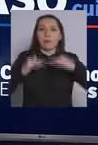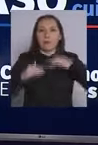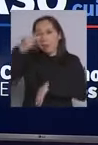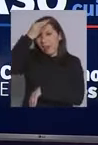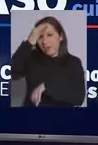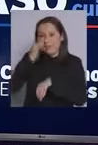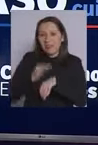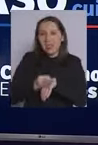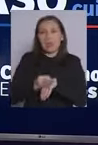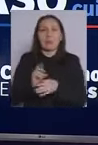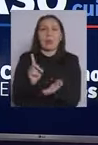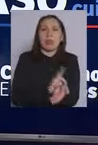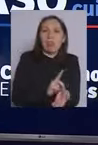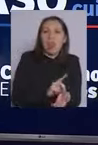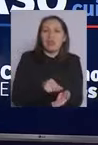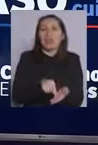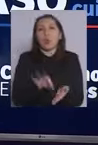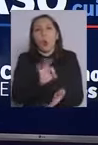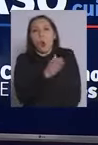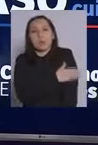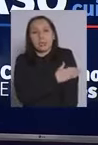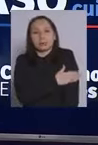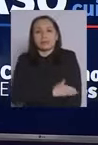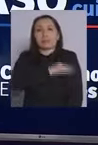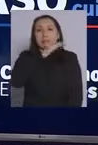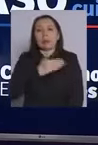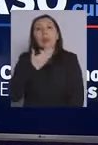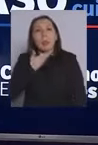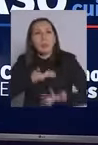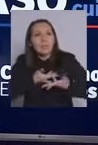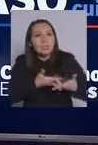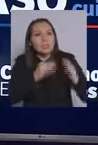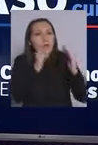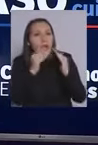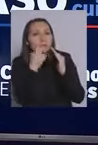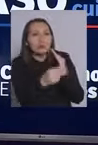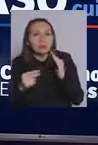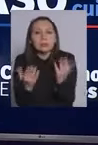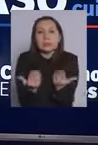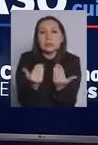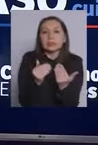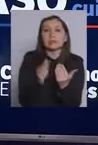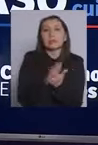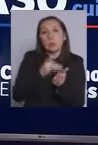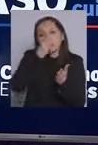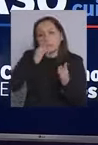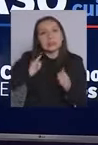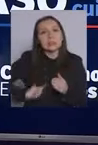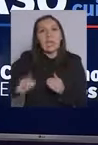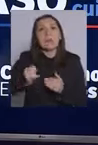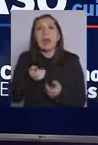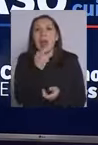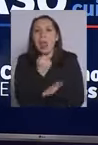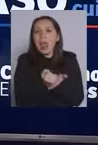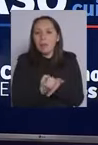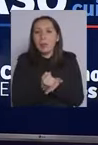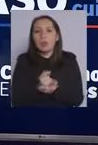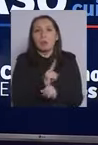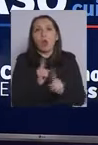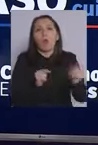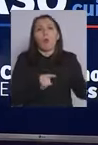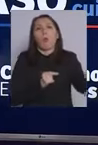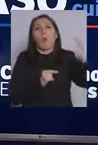enfermedad de diabetes o hipertensión. También visitar a los pacientes que requieren periódicamente un medicamento para que no se